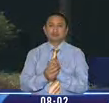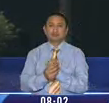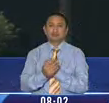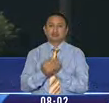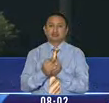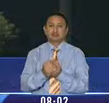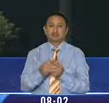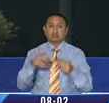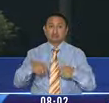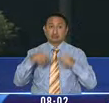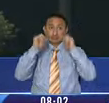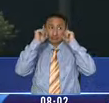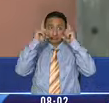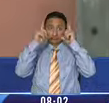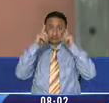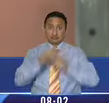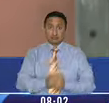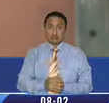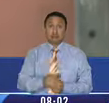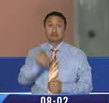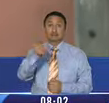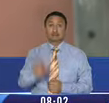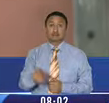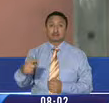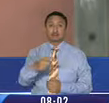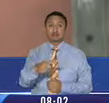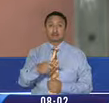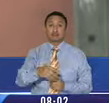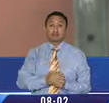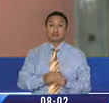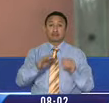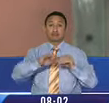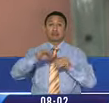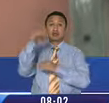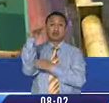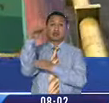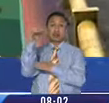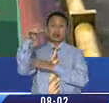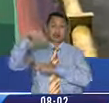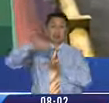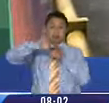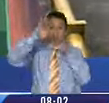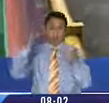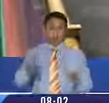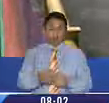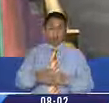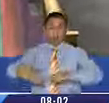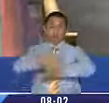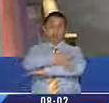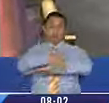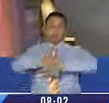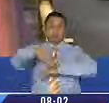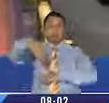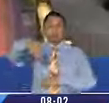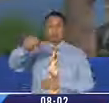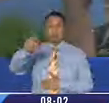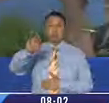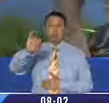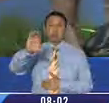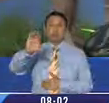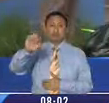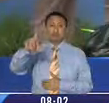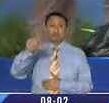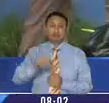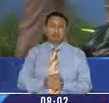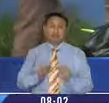Expectantes y con los ojos bien abiertos habrían estado los sospechosos en el sector de los túneles de San Diego y San Roque en la avenida Mariscal Sucre, y haciéndose pasar